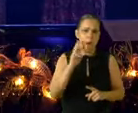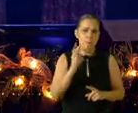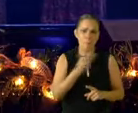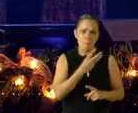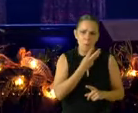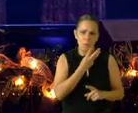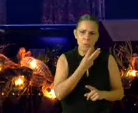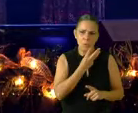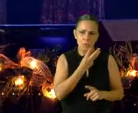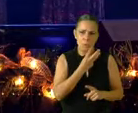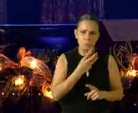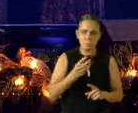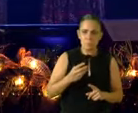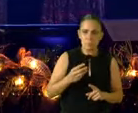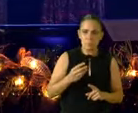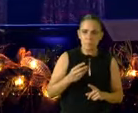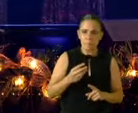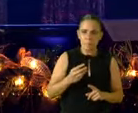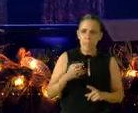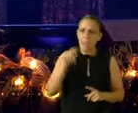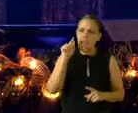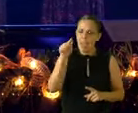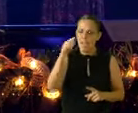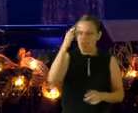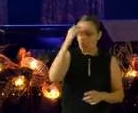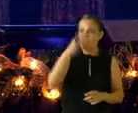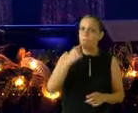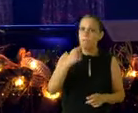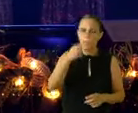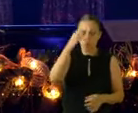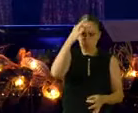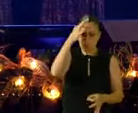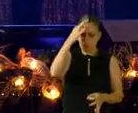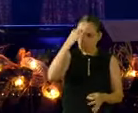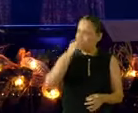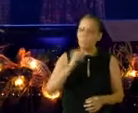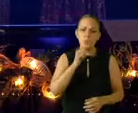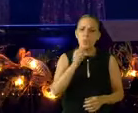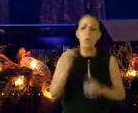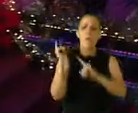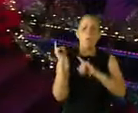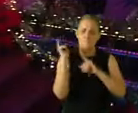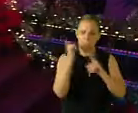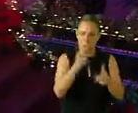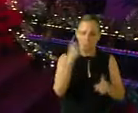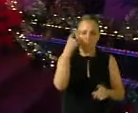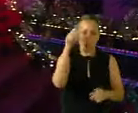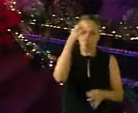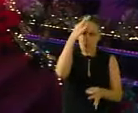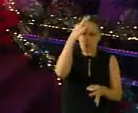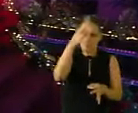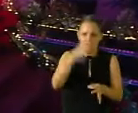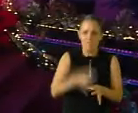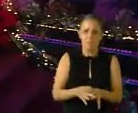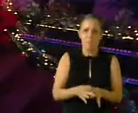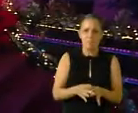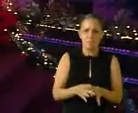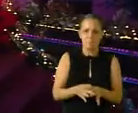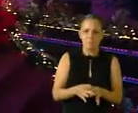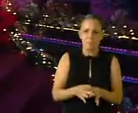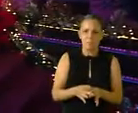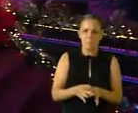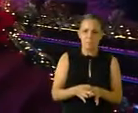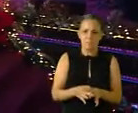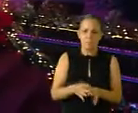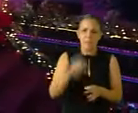entrar en fe. La pastora recibió de parte de Dios, le iluminó su mente sobre una persona que